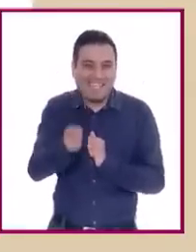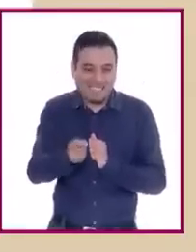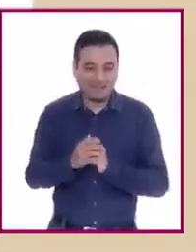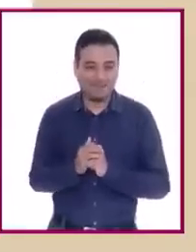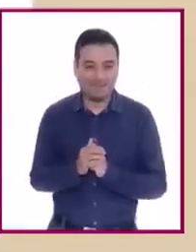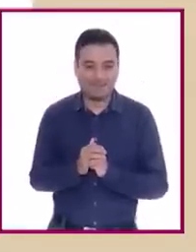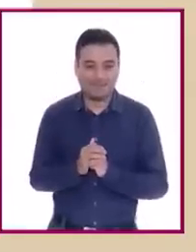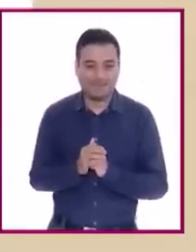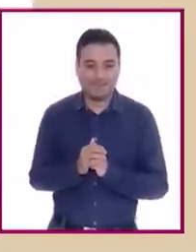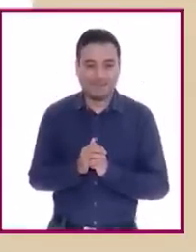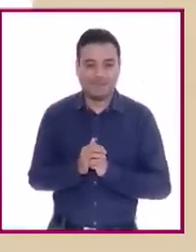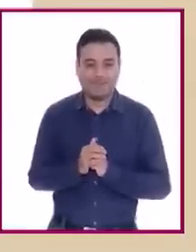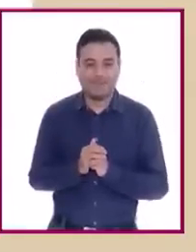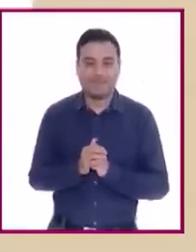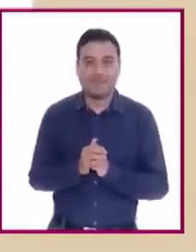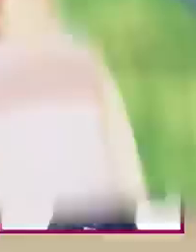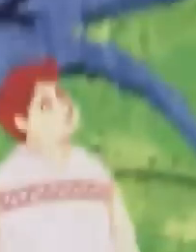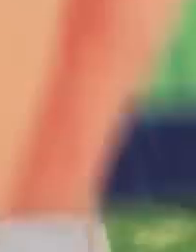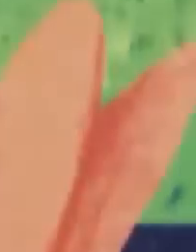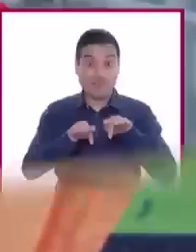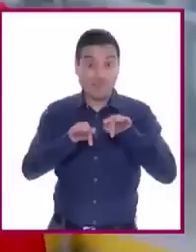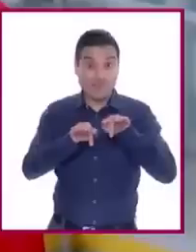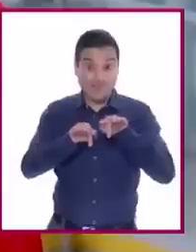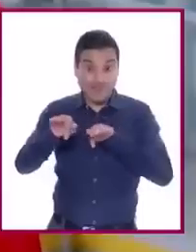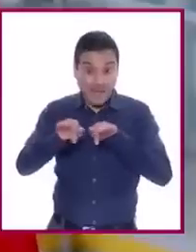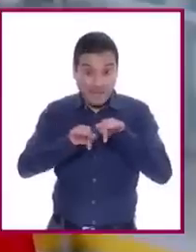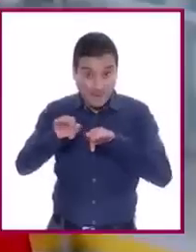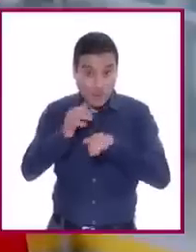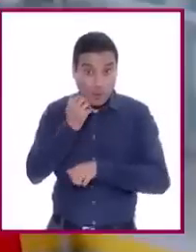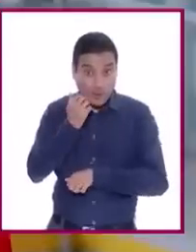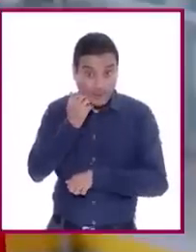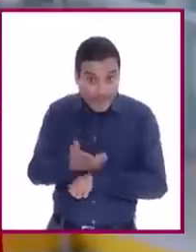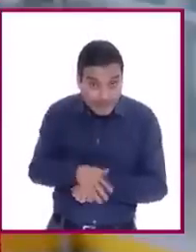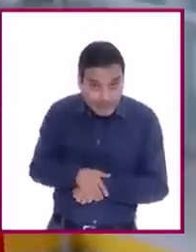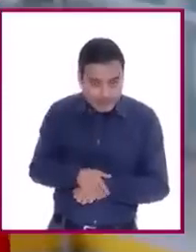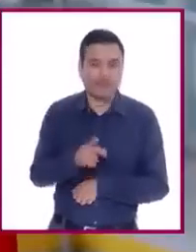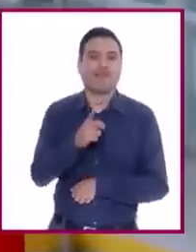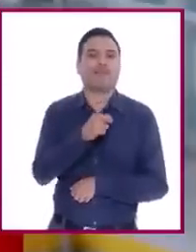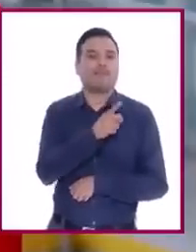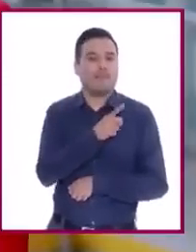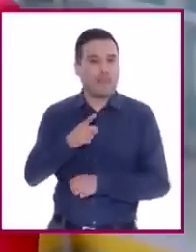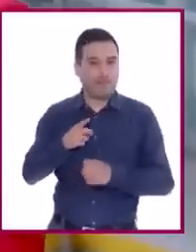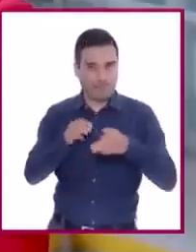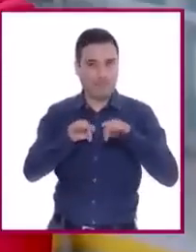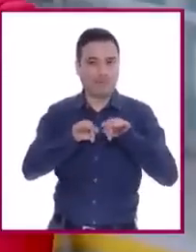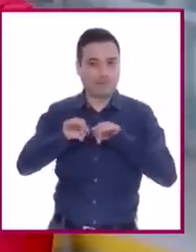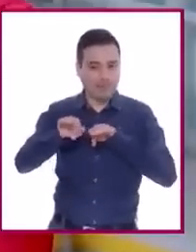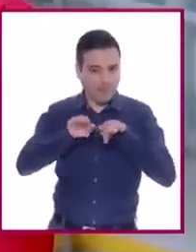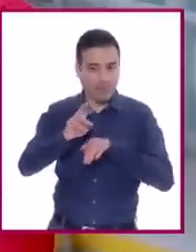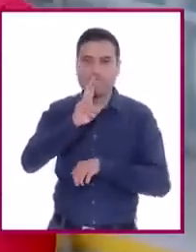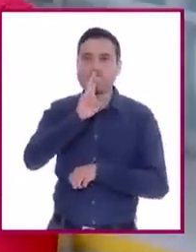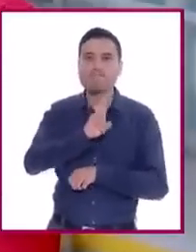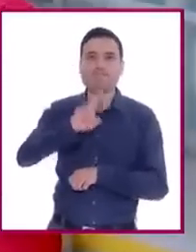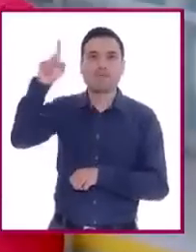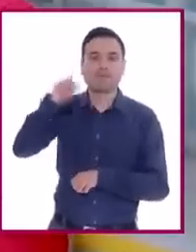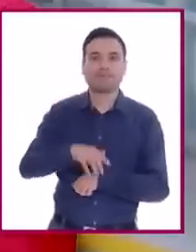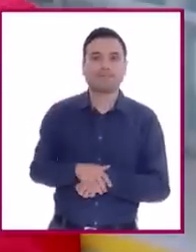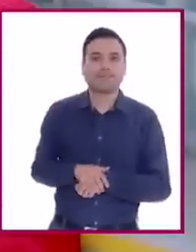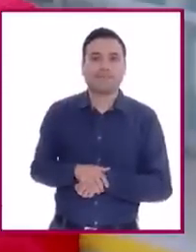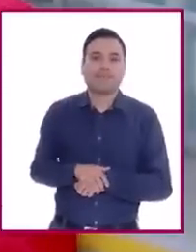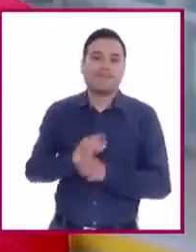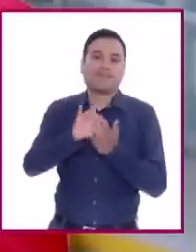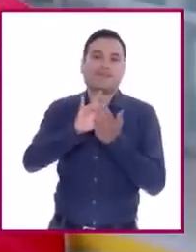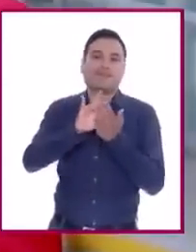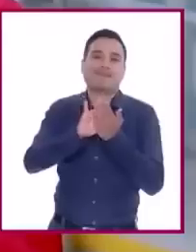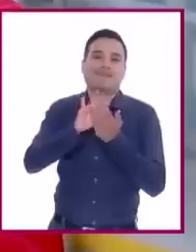si un oficio has de tener el mejor debe ser fue valga la expresión motivado por un recuerdo de mi madre que ella